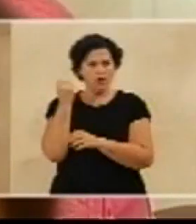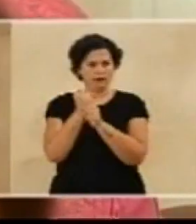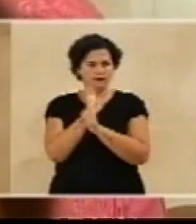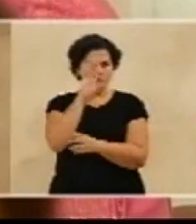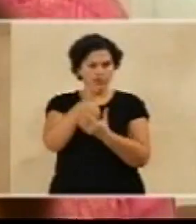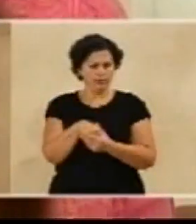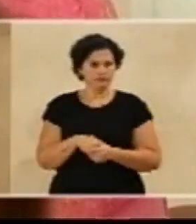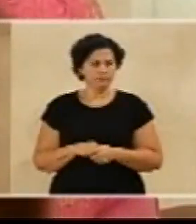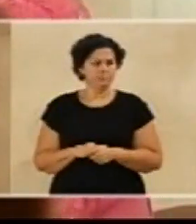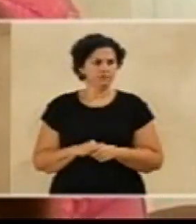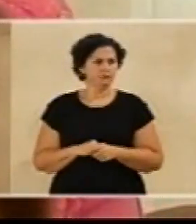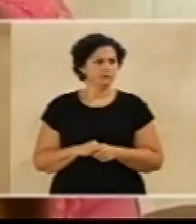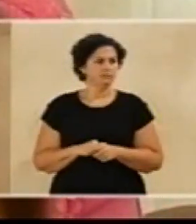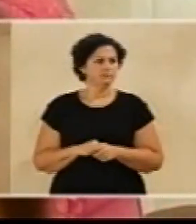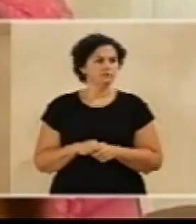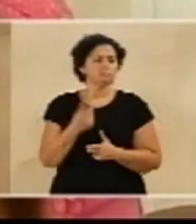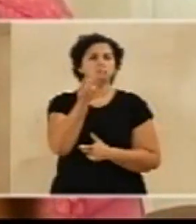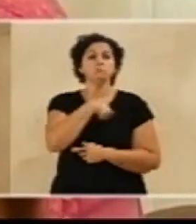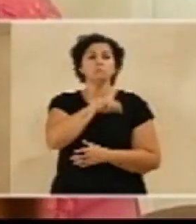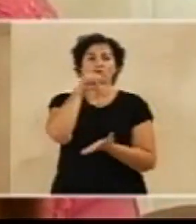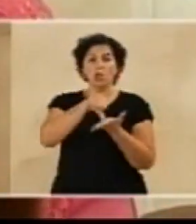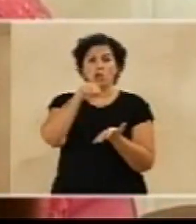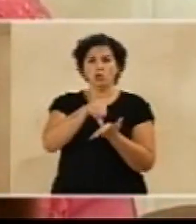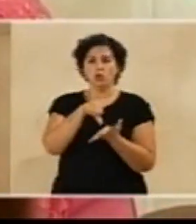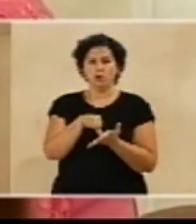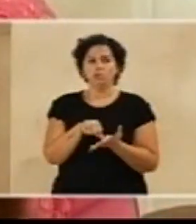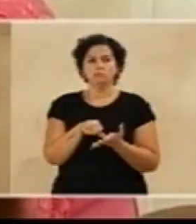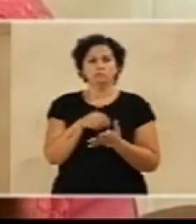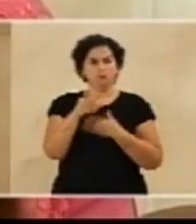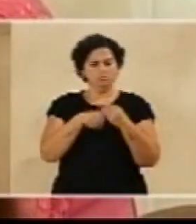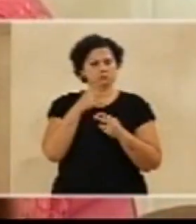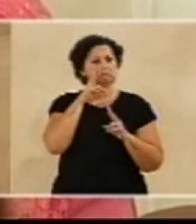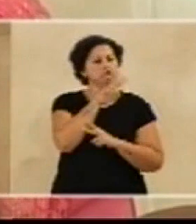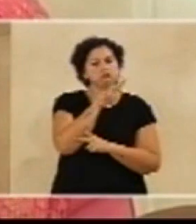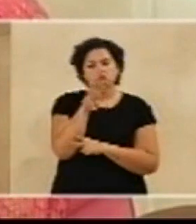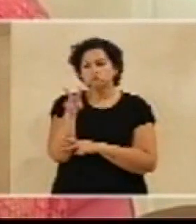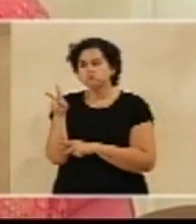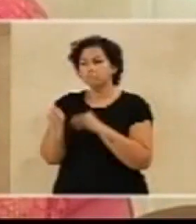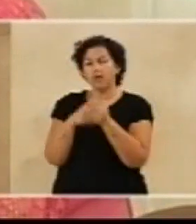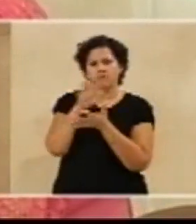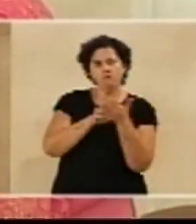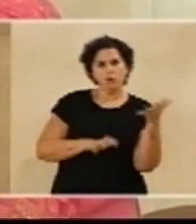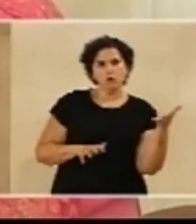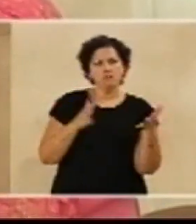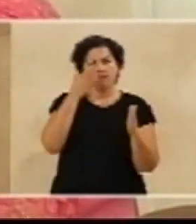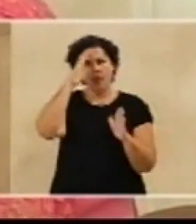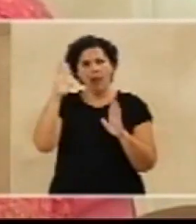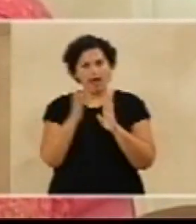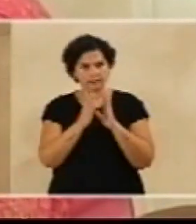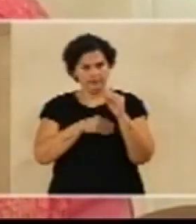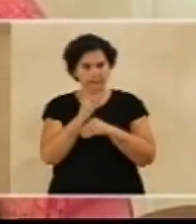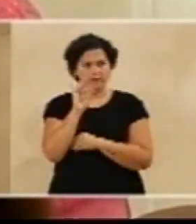trabajo? La policía local, por su parte, inspecciona y realiza una serie de informes y actas. Pero